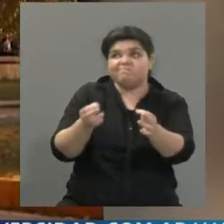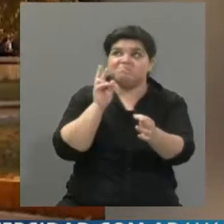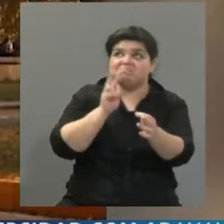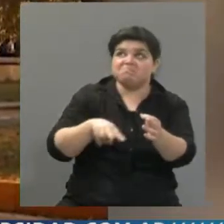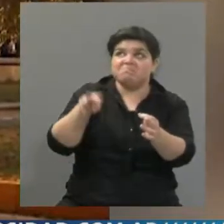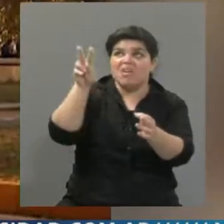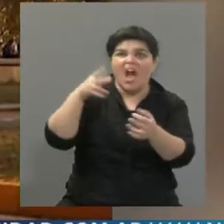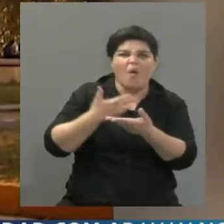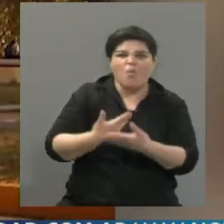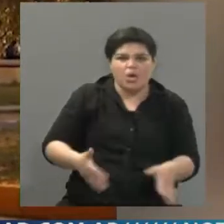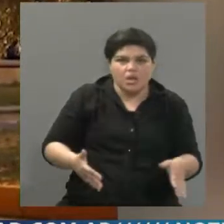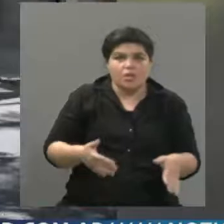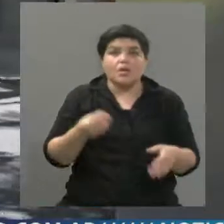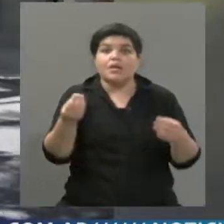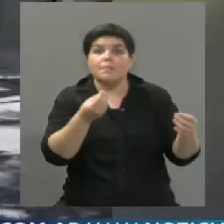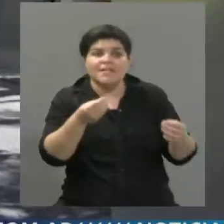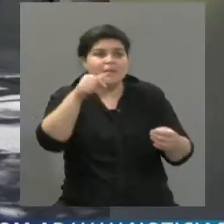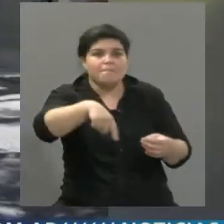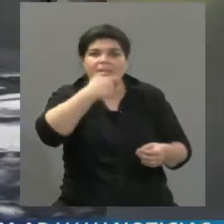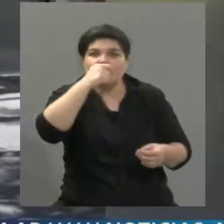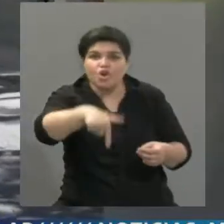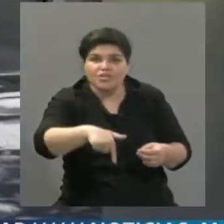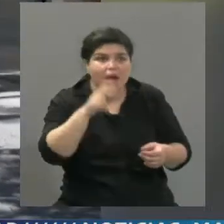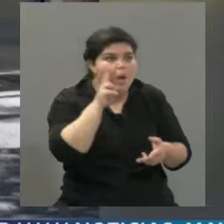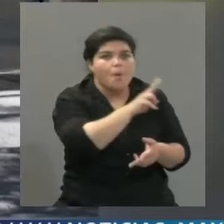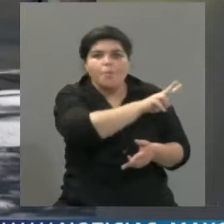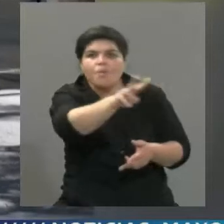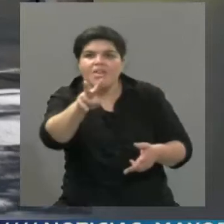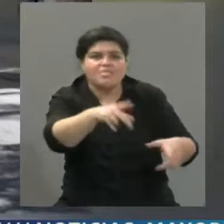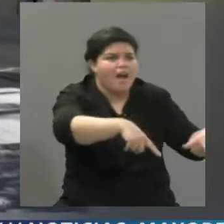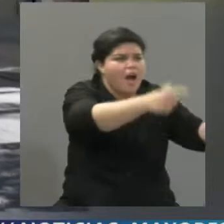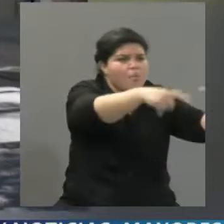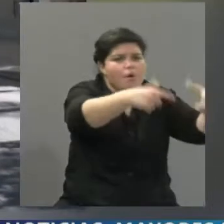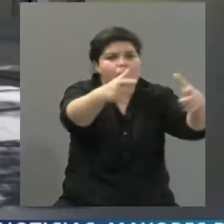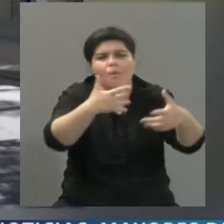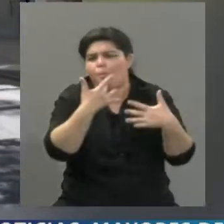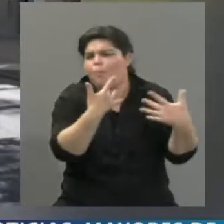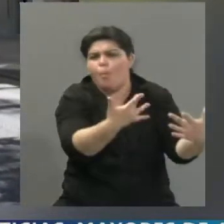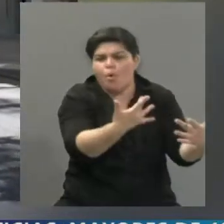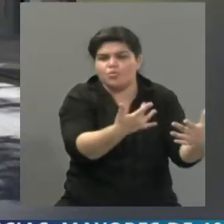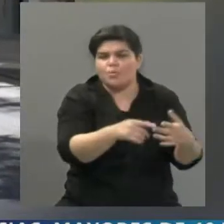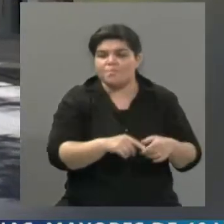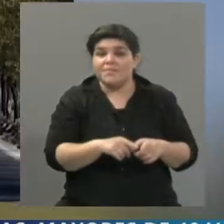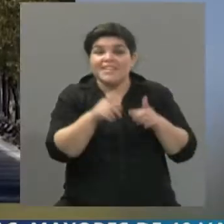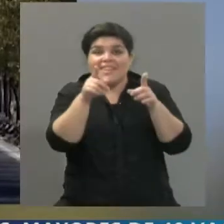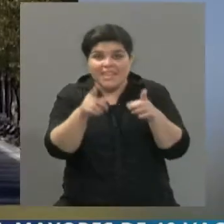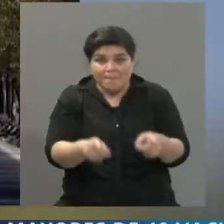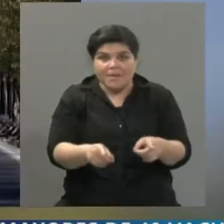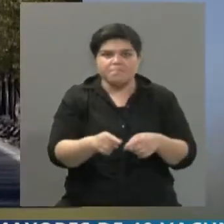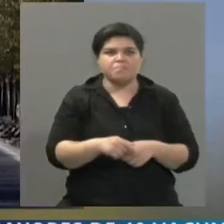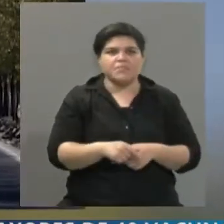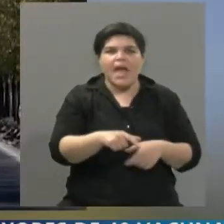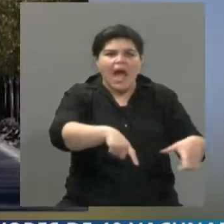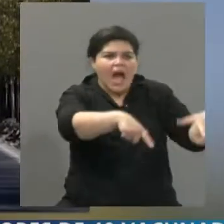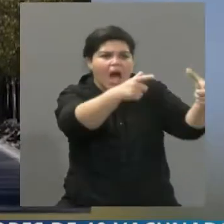lindas por sus árboles. Totalmente. Tercero, atenuación de ruidos. Es muchísimo cómo atenúan